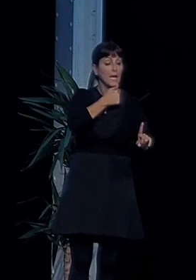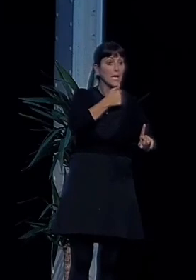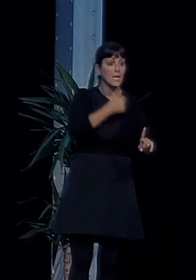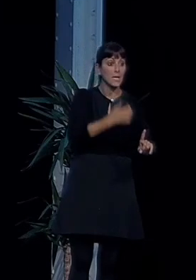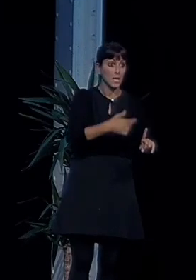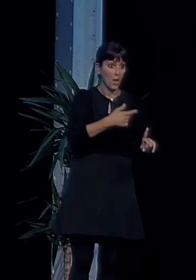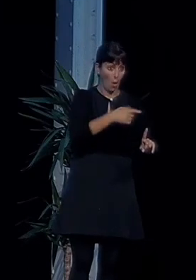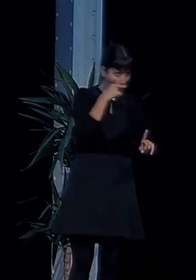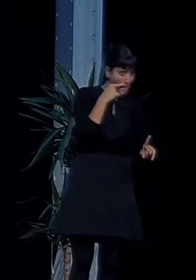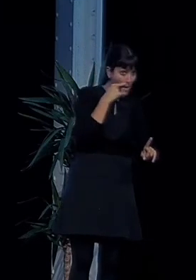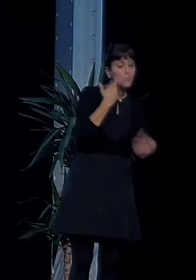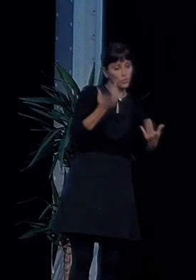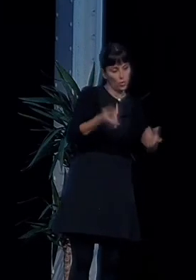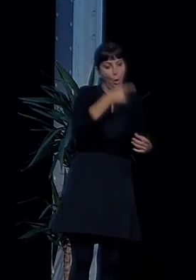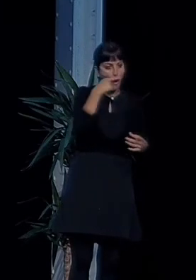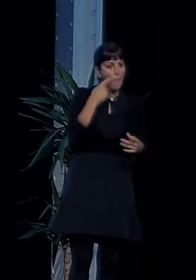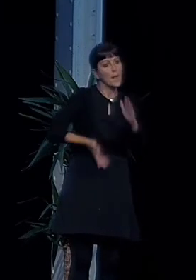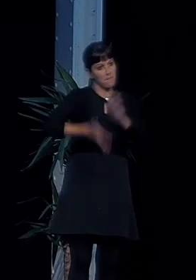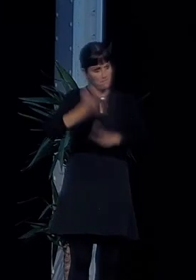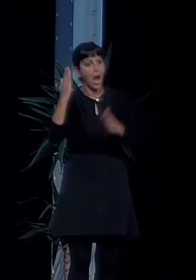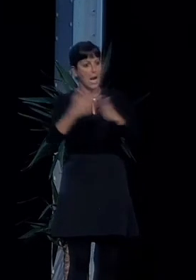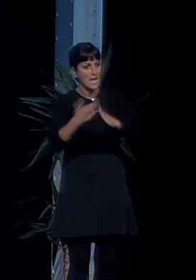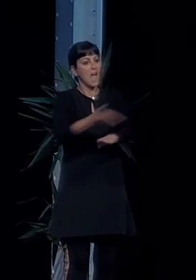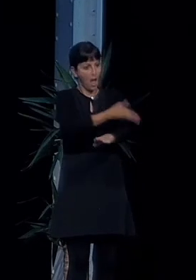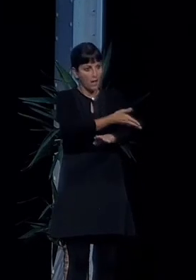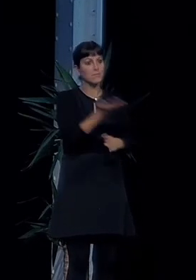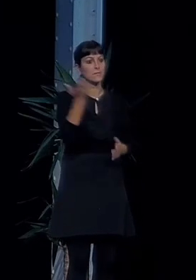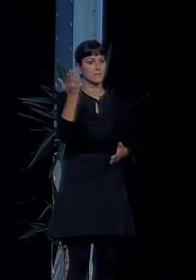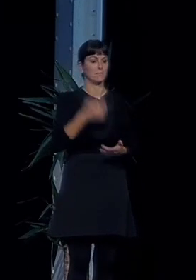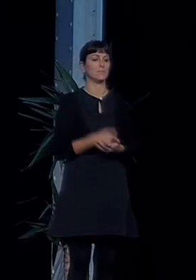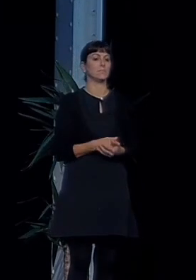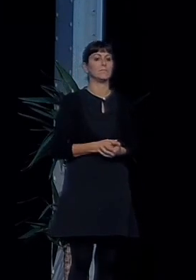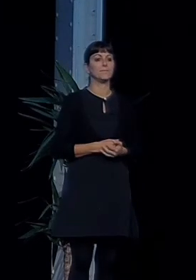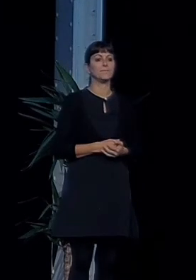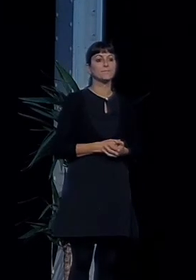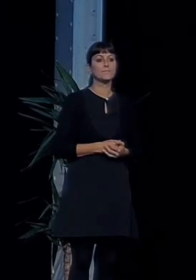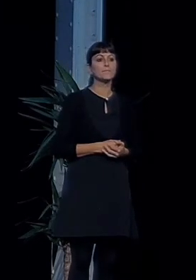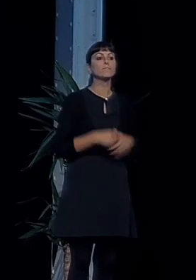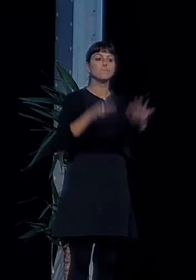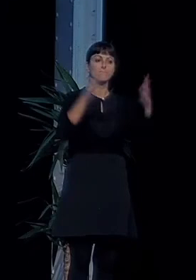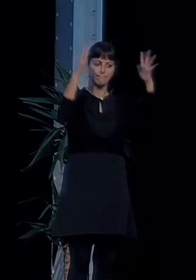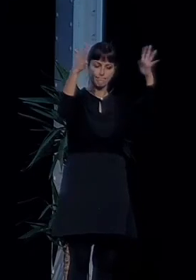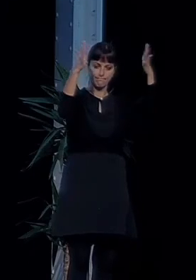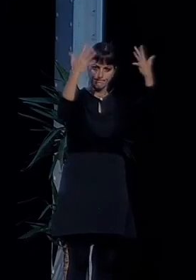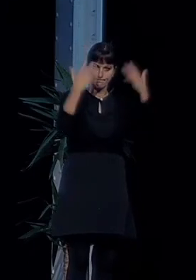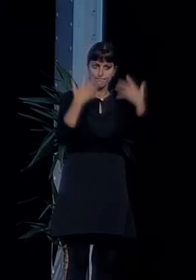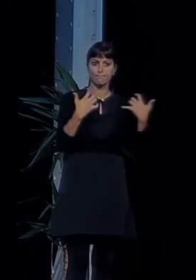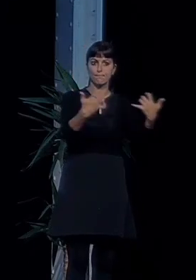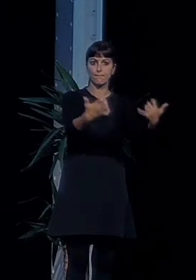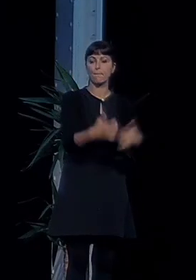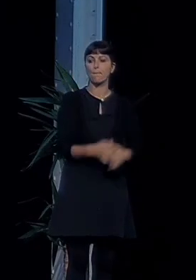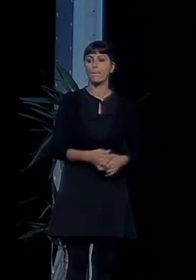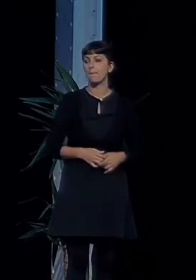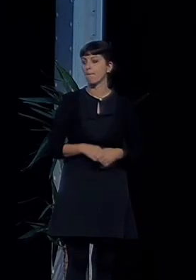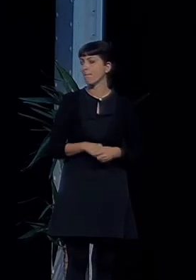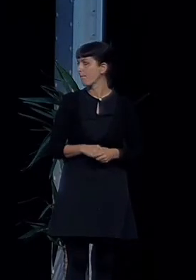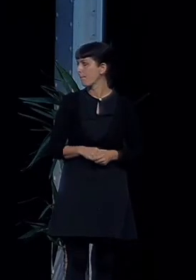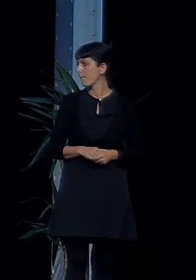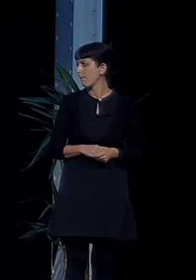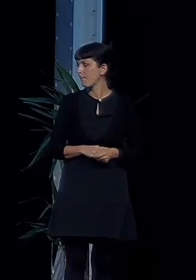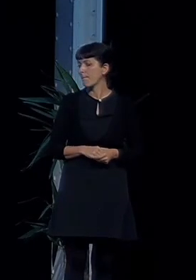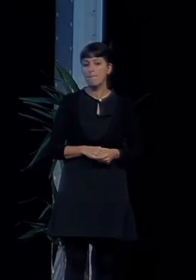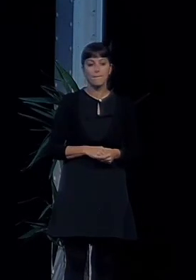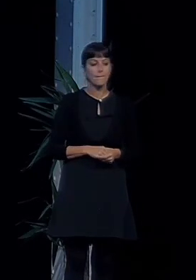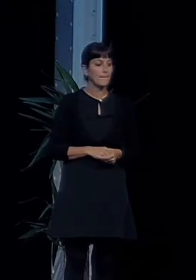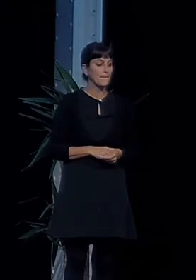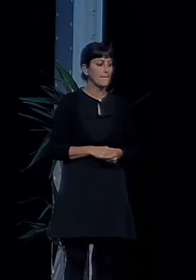sean los hombres a los que se les plantee el toque de queda, ¿no? Y, claro. Entonces es que las políticas públicas están siempre dirigidas al mismo sitio,